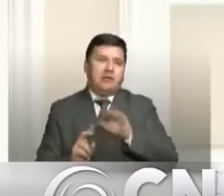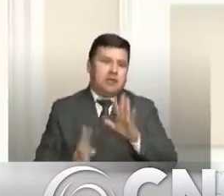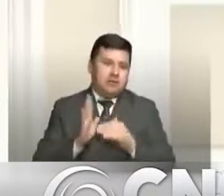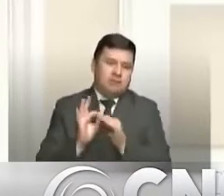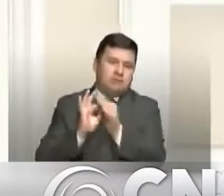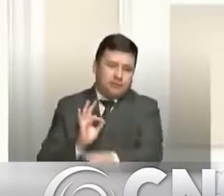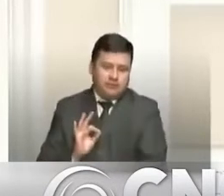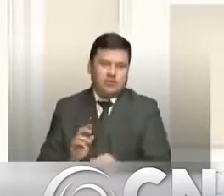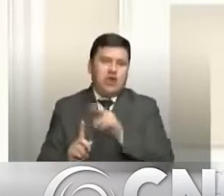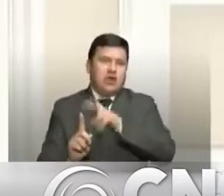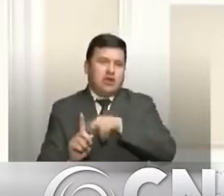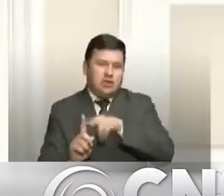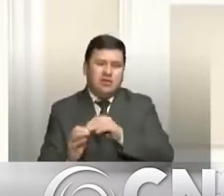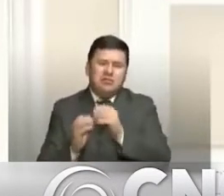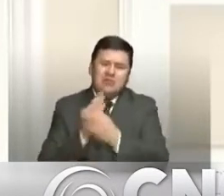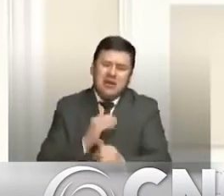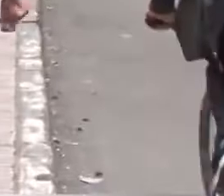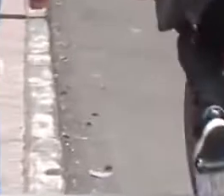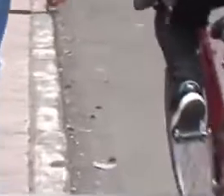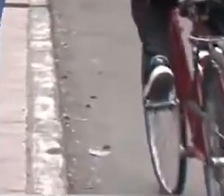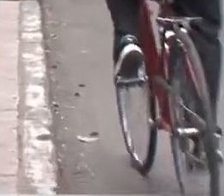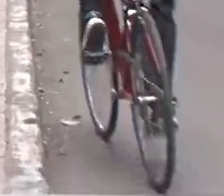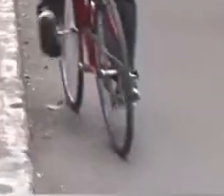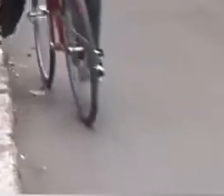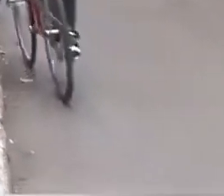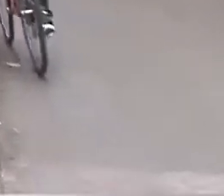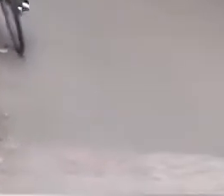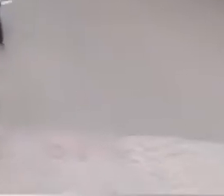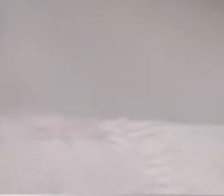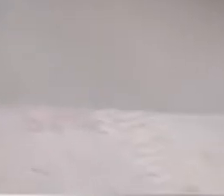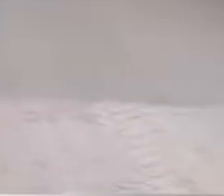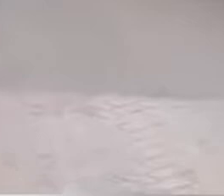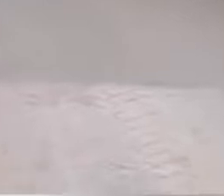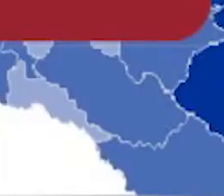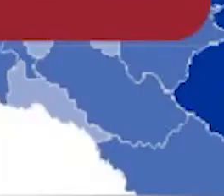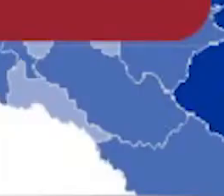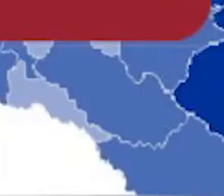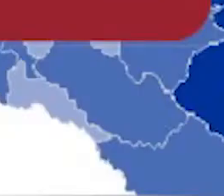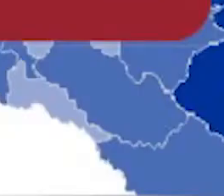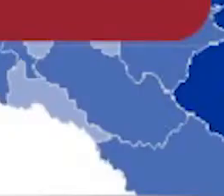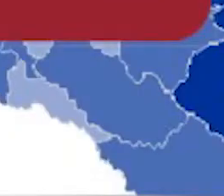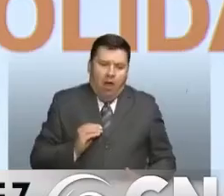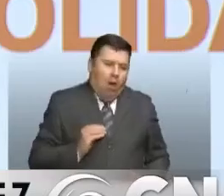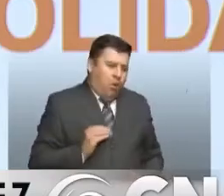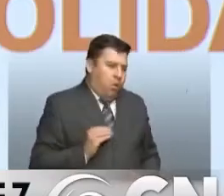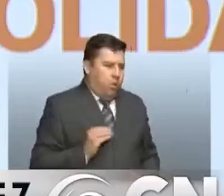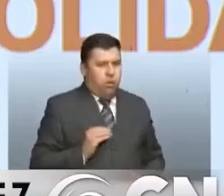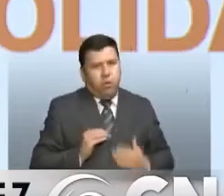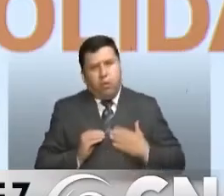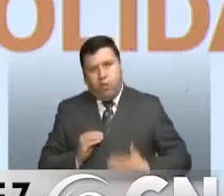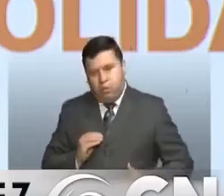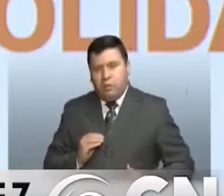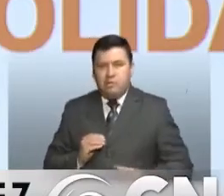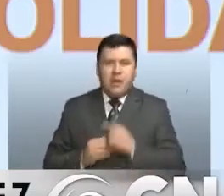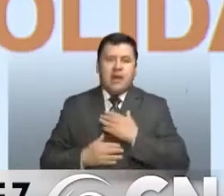llegándole a las familias más vulnerables del país asimismo lo refirió la dirección del departamento nacional de planeación programa de